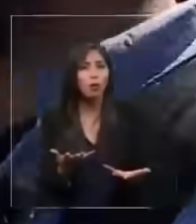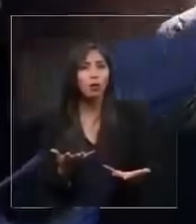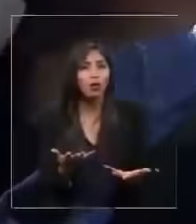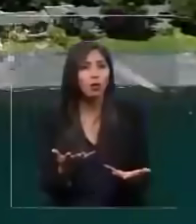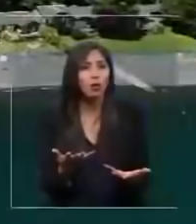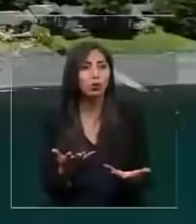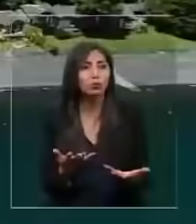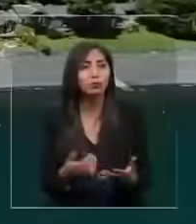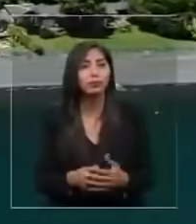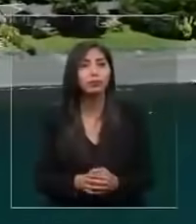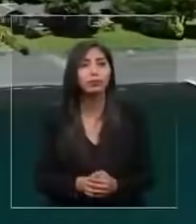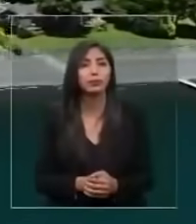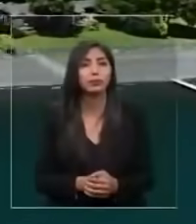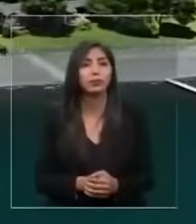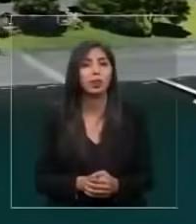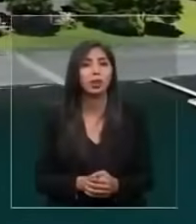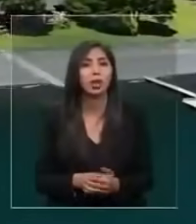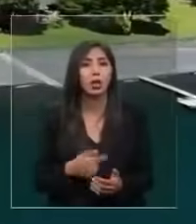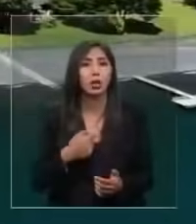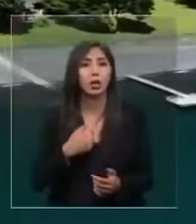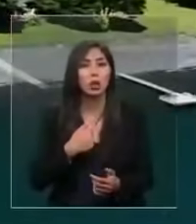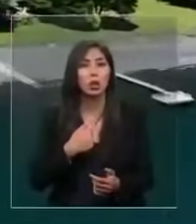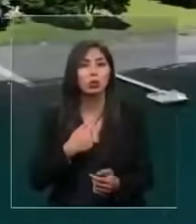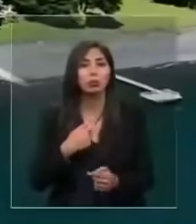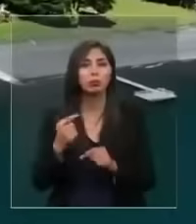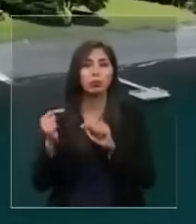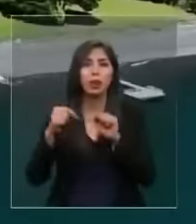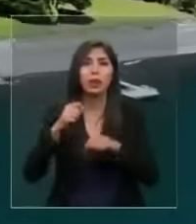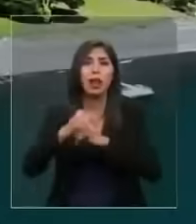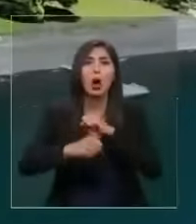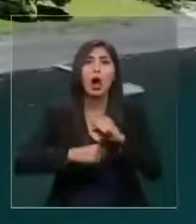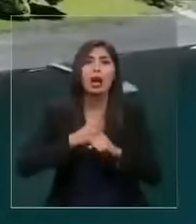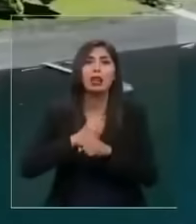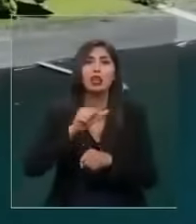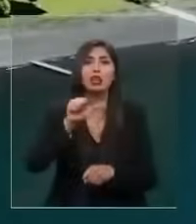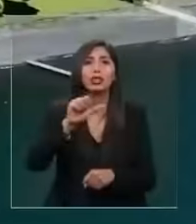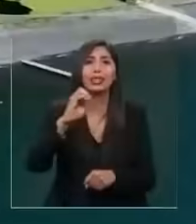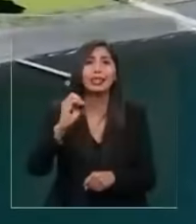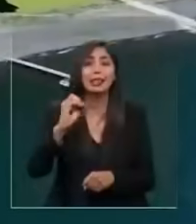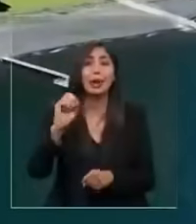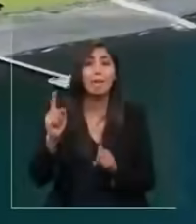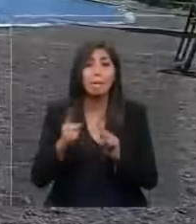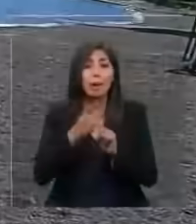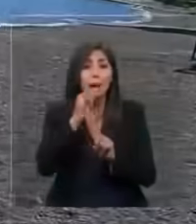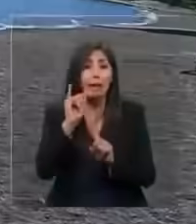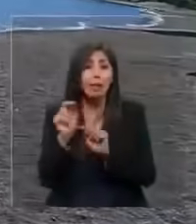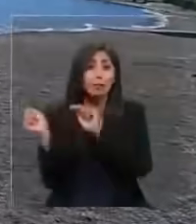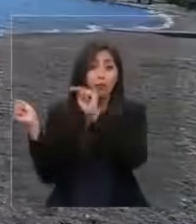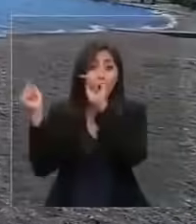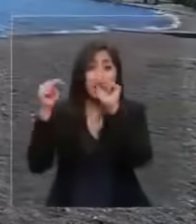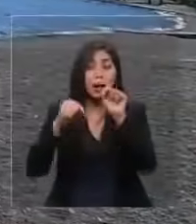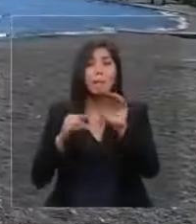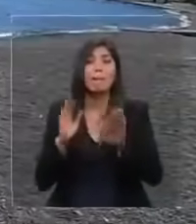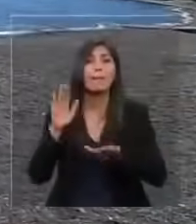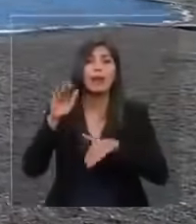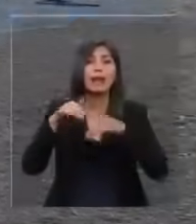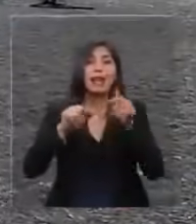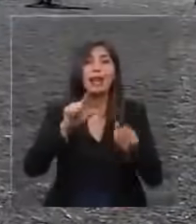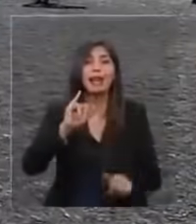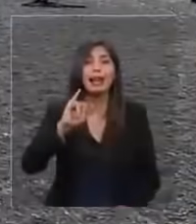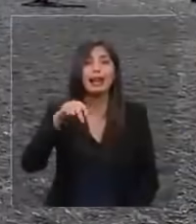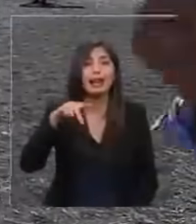veranea o vive acá usted? Yo veraneo desde los años 60. La primera vez que vine, vino al camping Playa Linda, que está un poco más